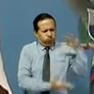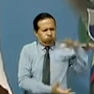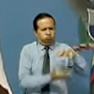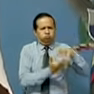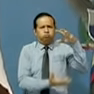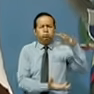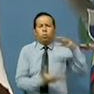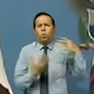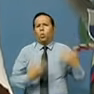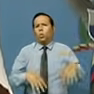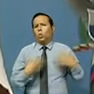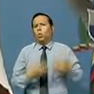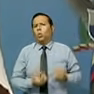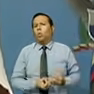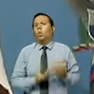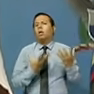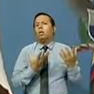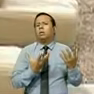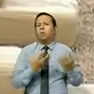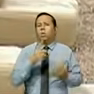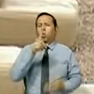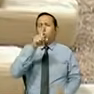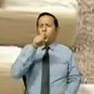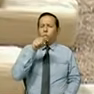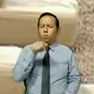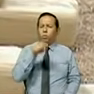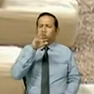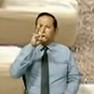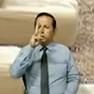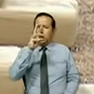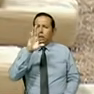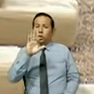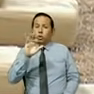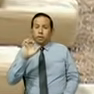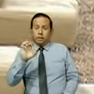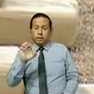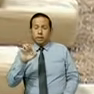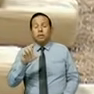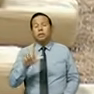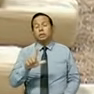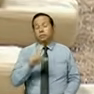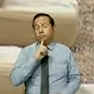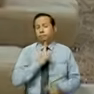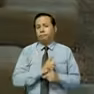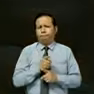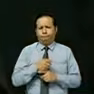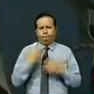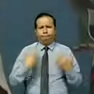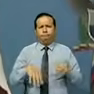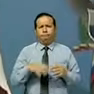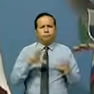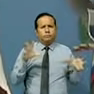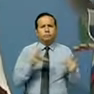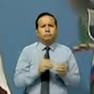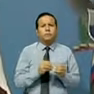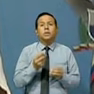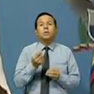da un total de 1.6 toneladas. En dosis tenemos